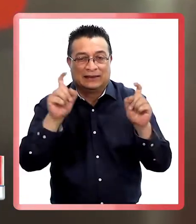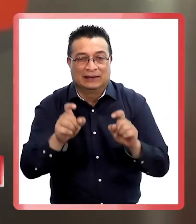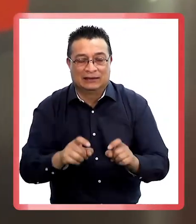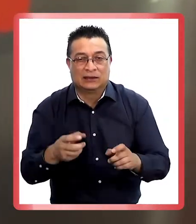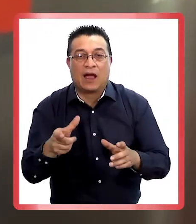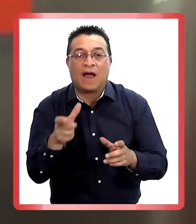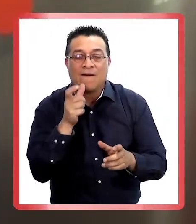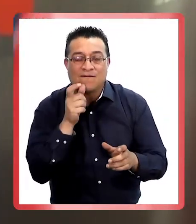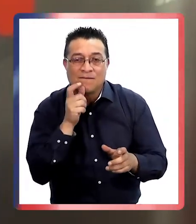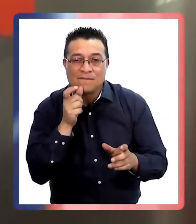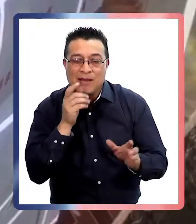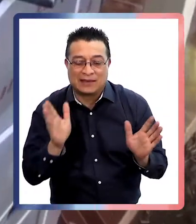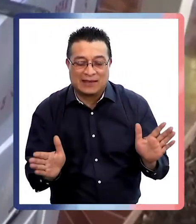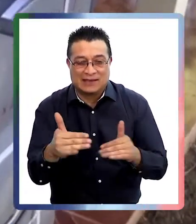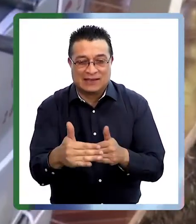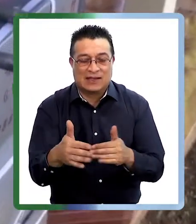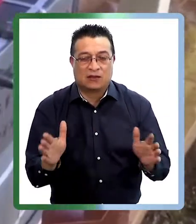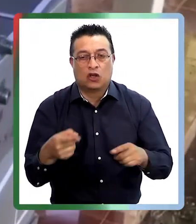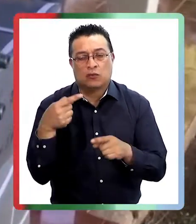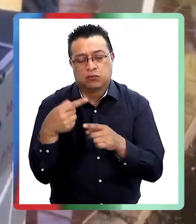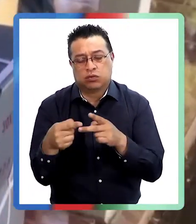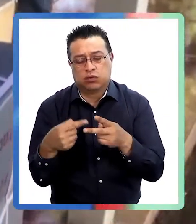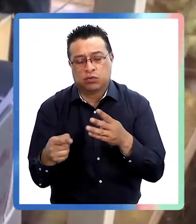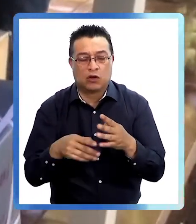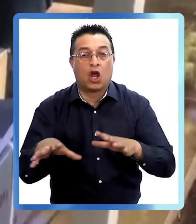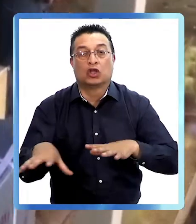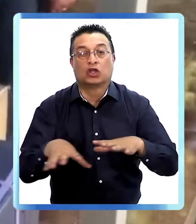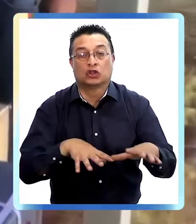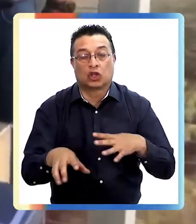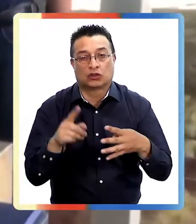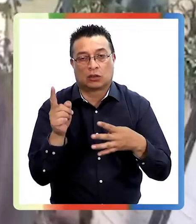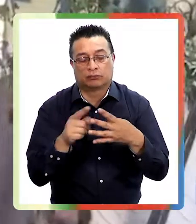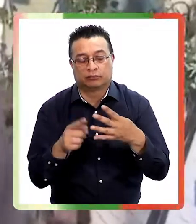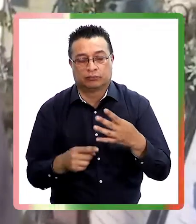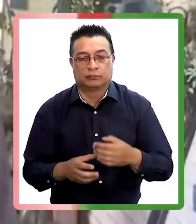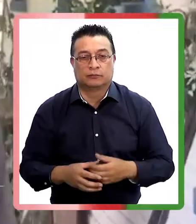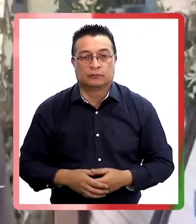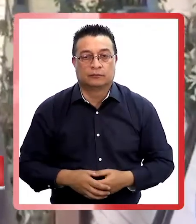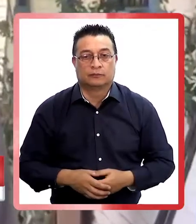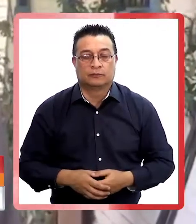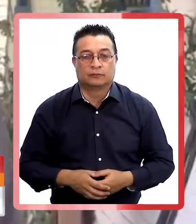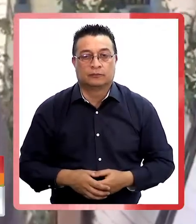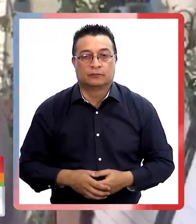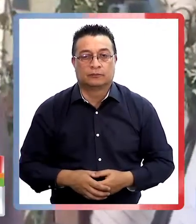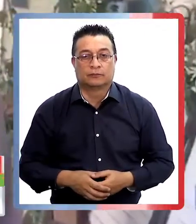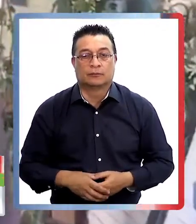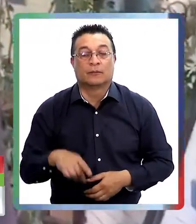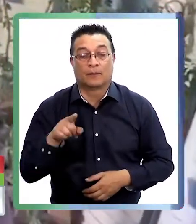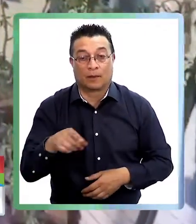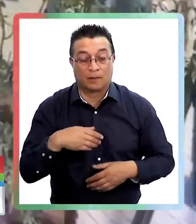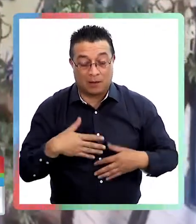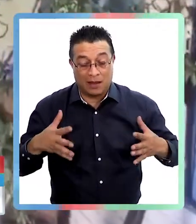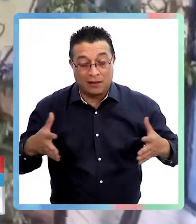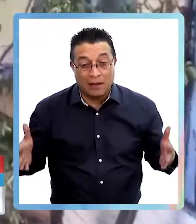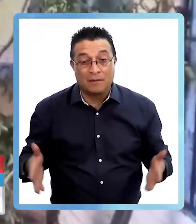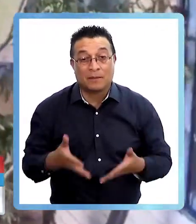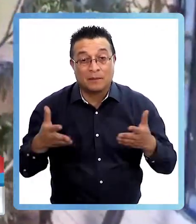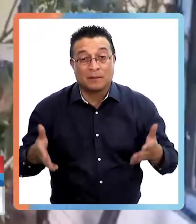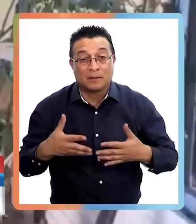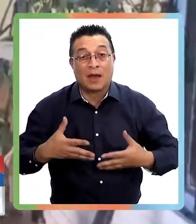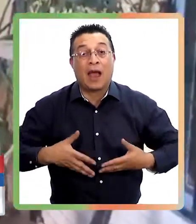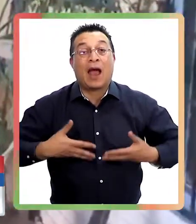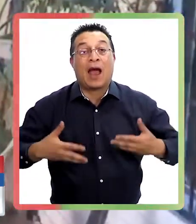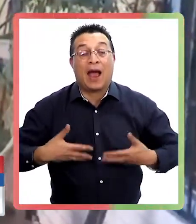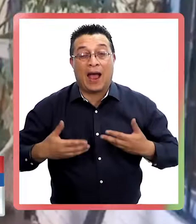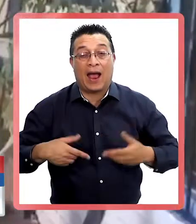a batería y un sinnúmero de otros accesorios. Como que los impulsa un poco más el ánimo y el ánimo de